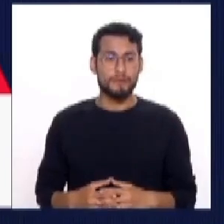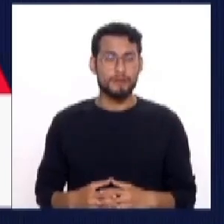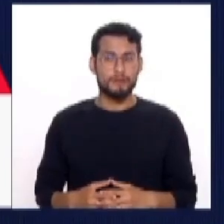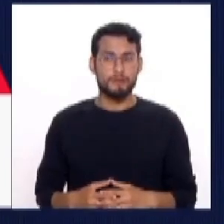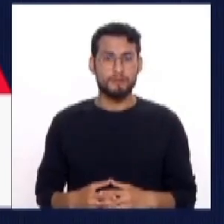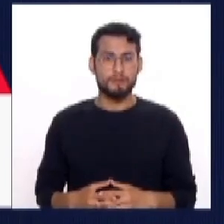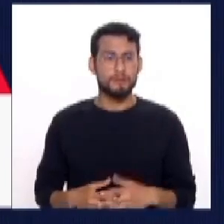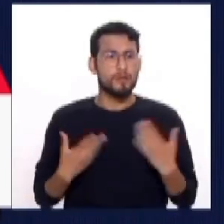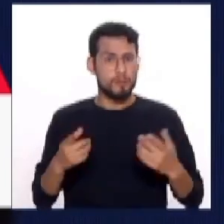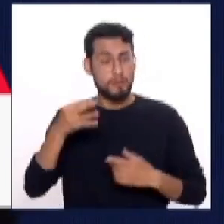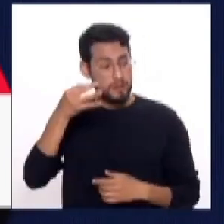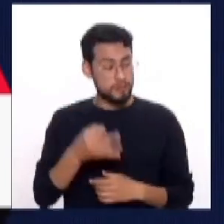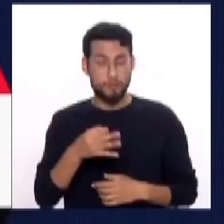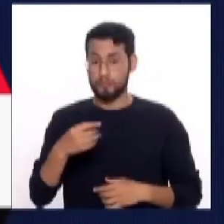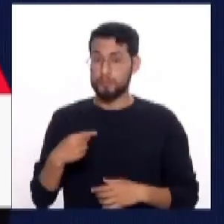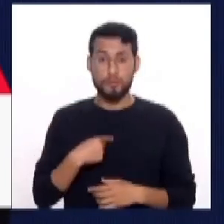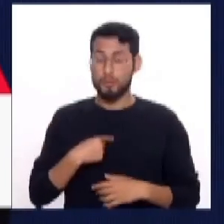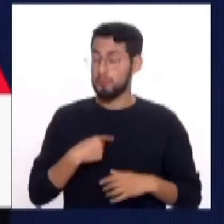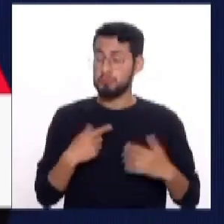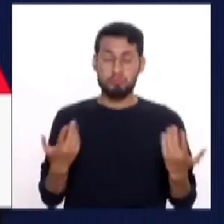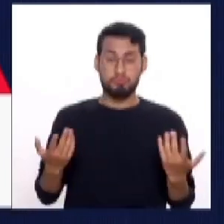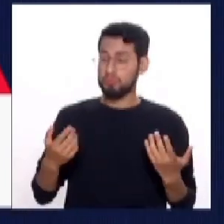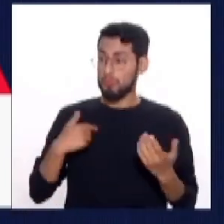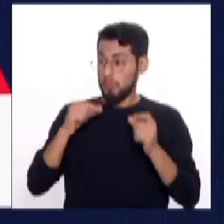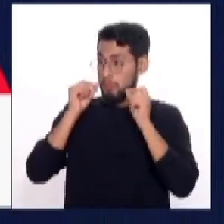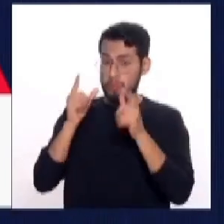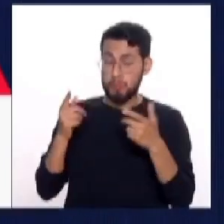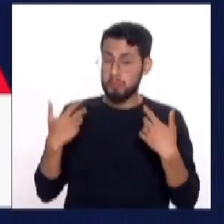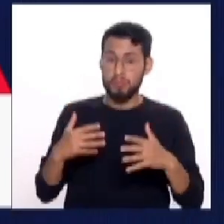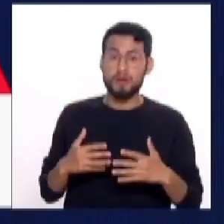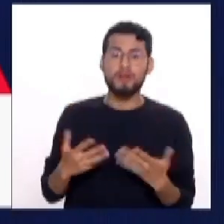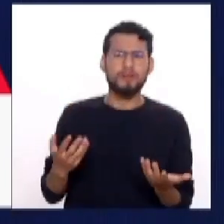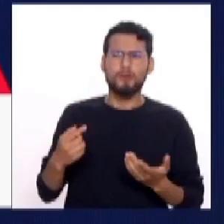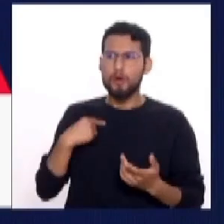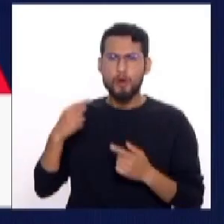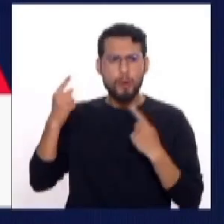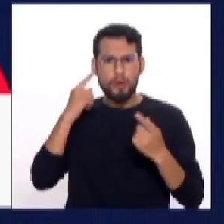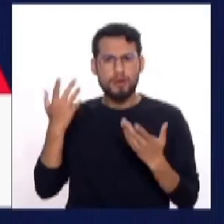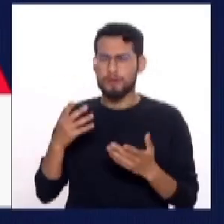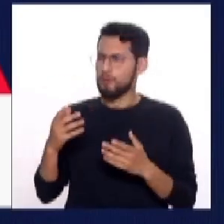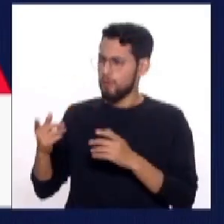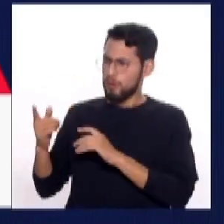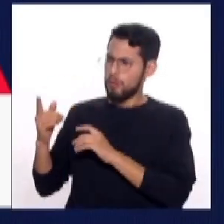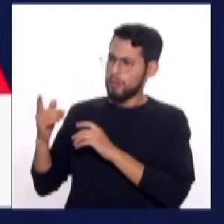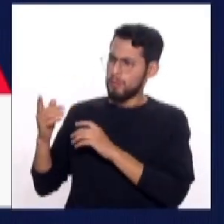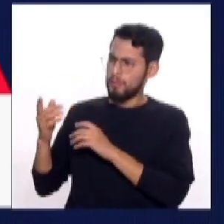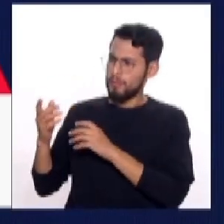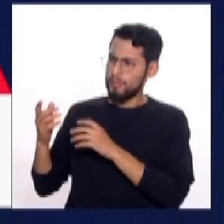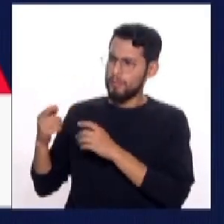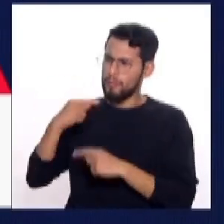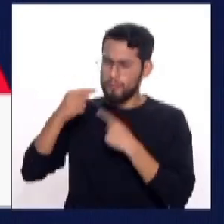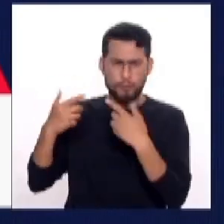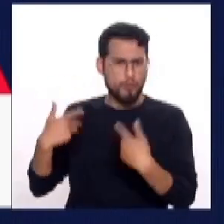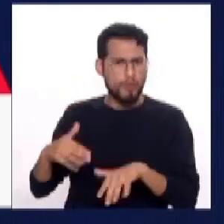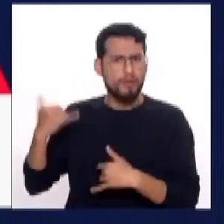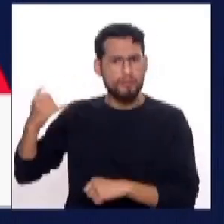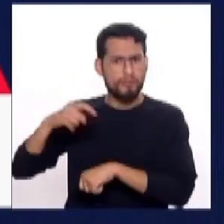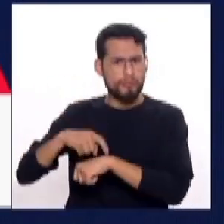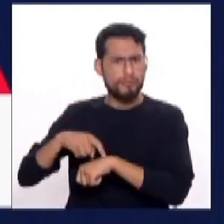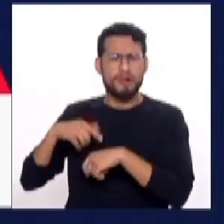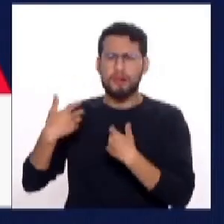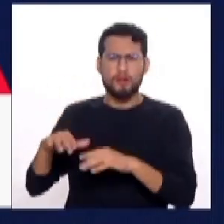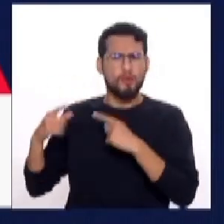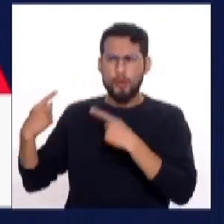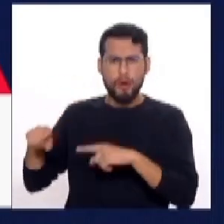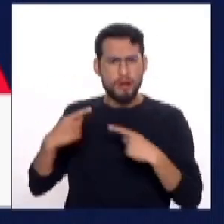hoy La verdad es que no me habría sorprendido escuchar a una administración que dijera bueno en este momento Hay